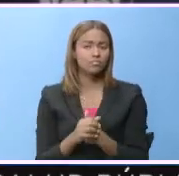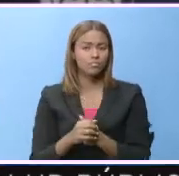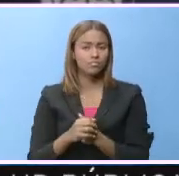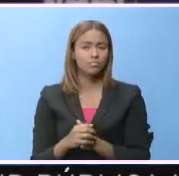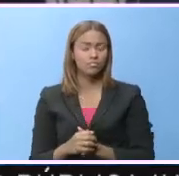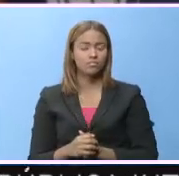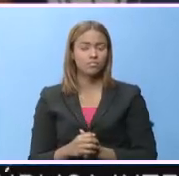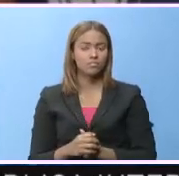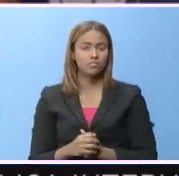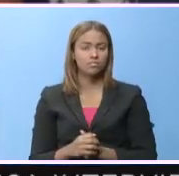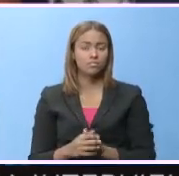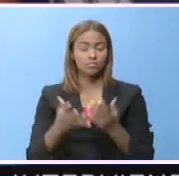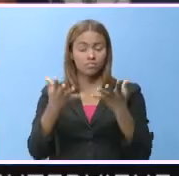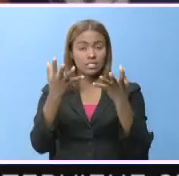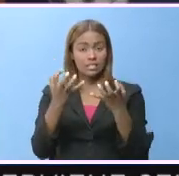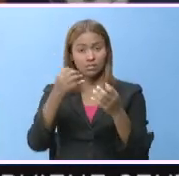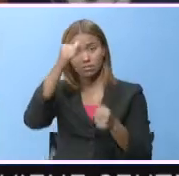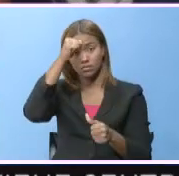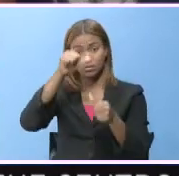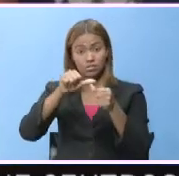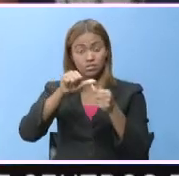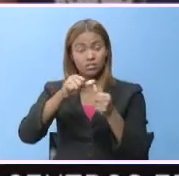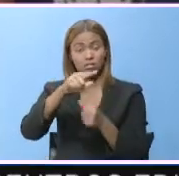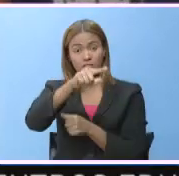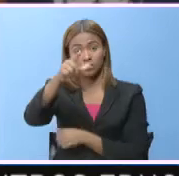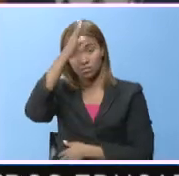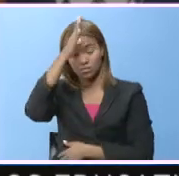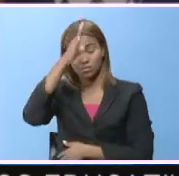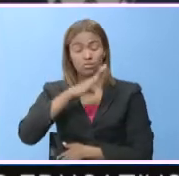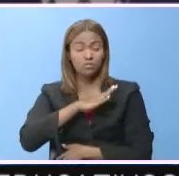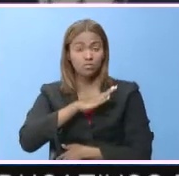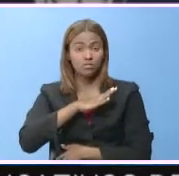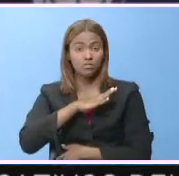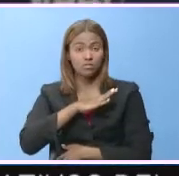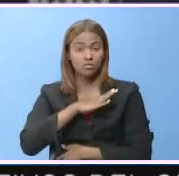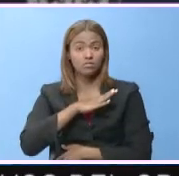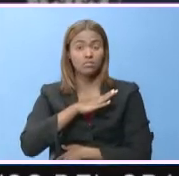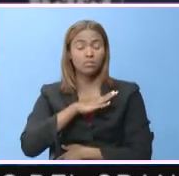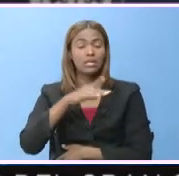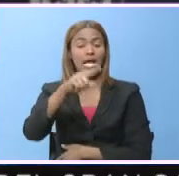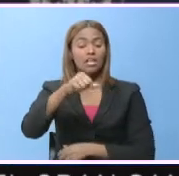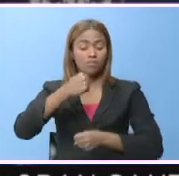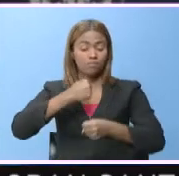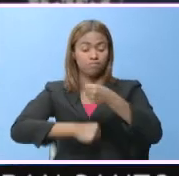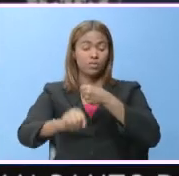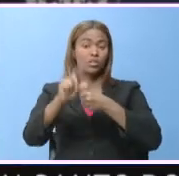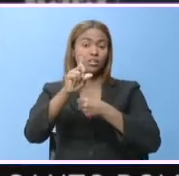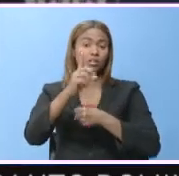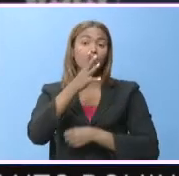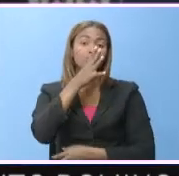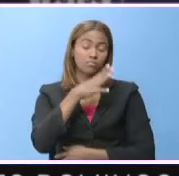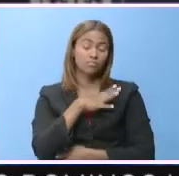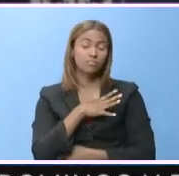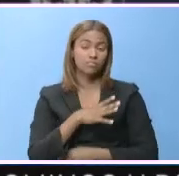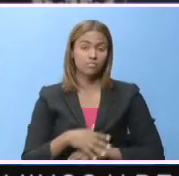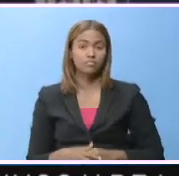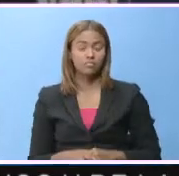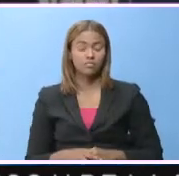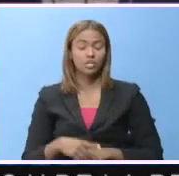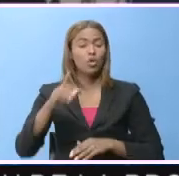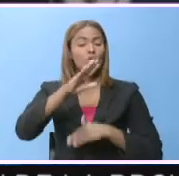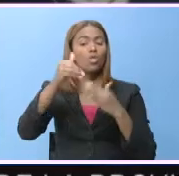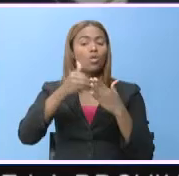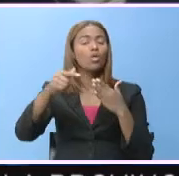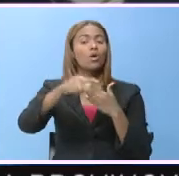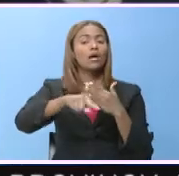Queremos recordarle a los hombres que ellos nacieron de una mujer. Que todos